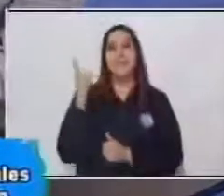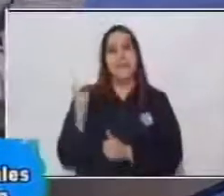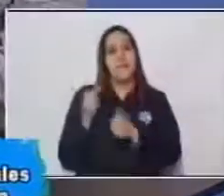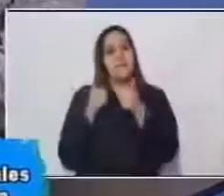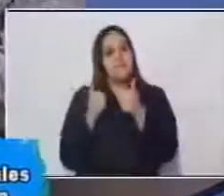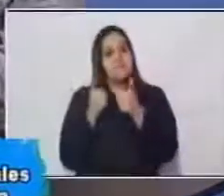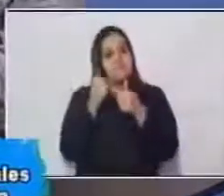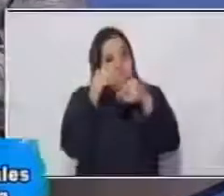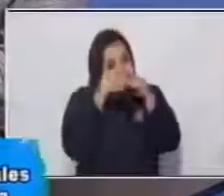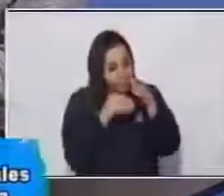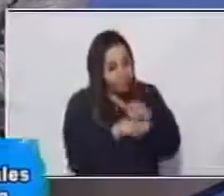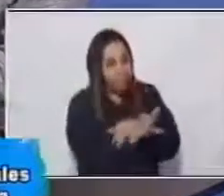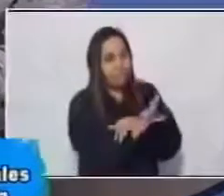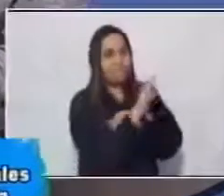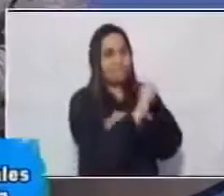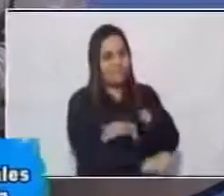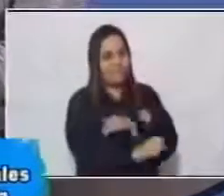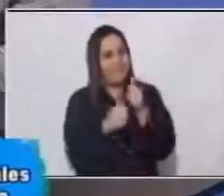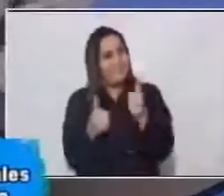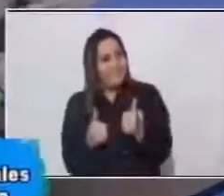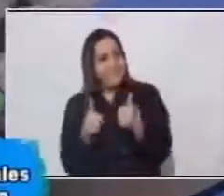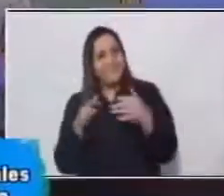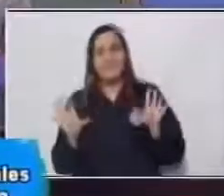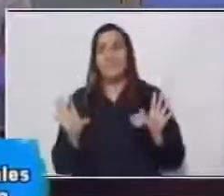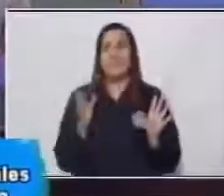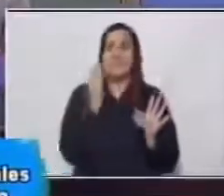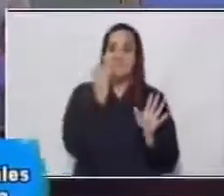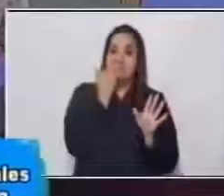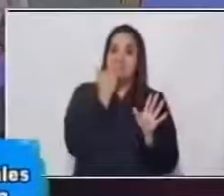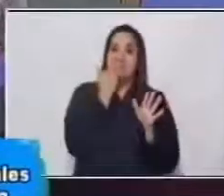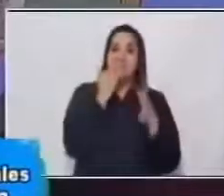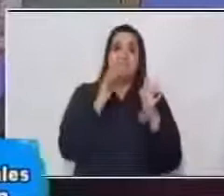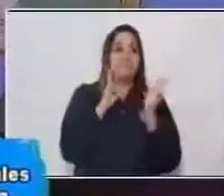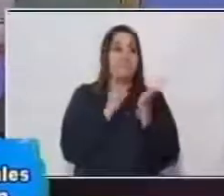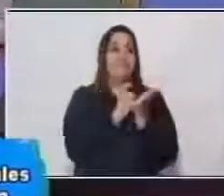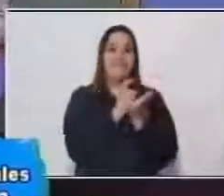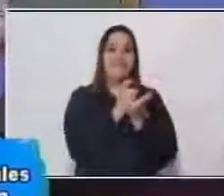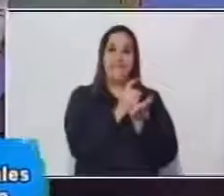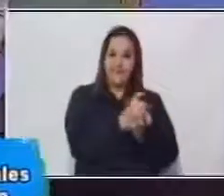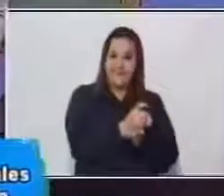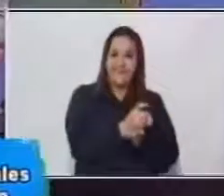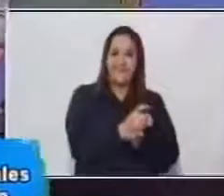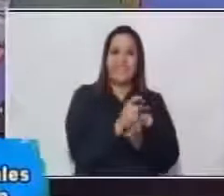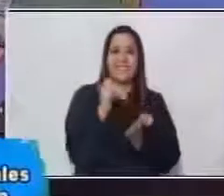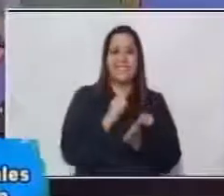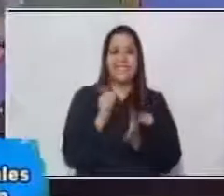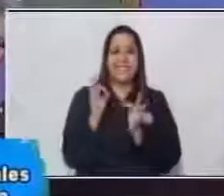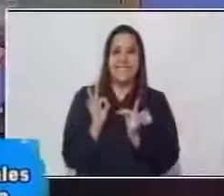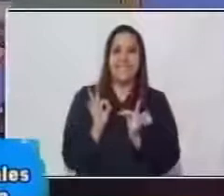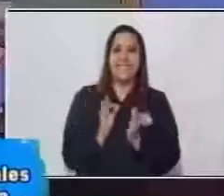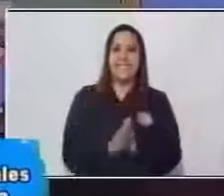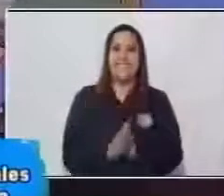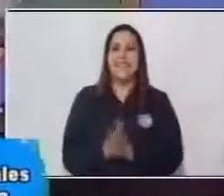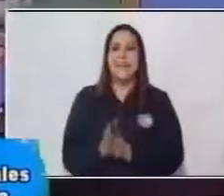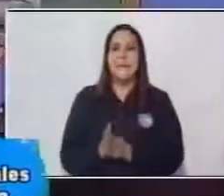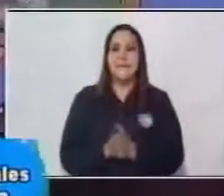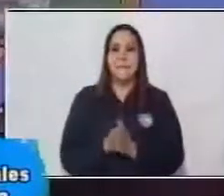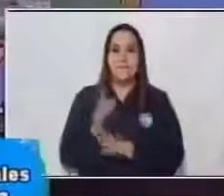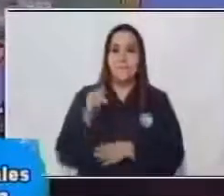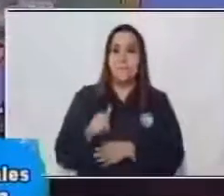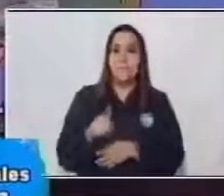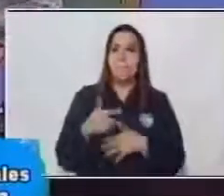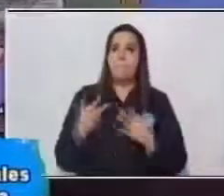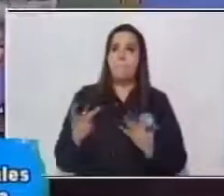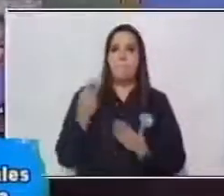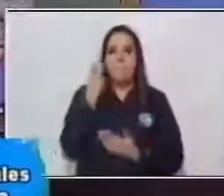ese gusanito. Muy bien, ¿se comió los dos gusanitos? Sí, excelente. Muy bien, vamos a